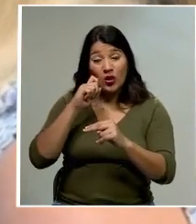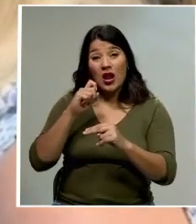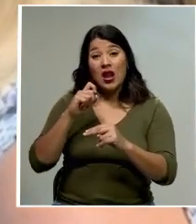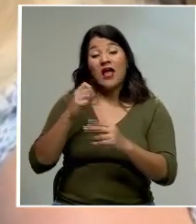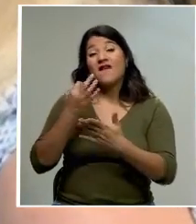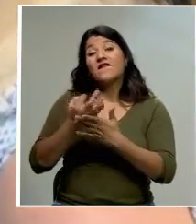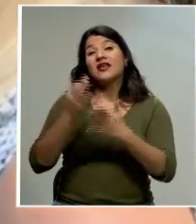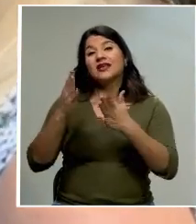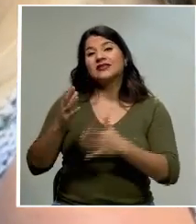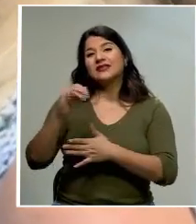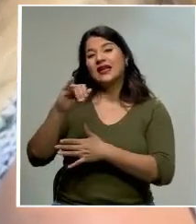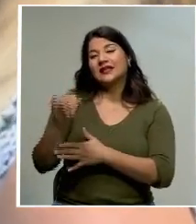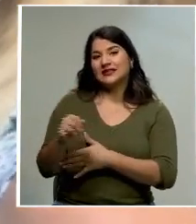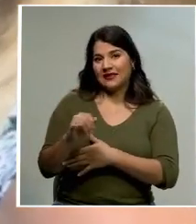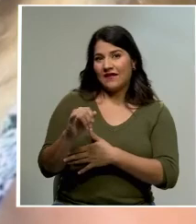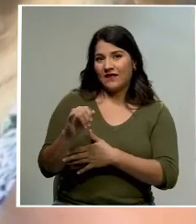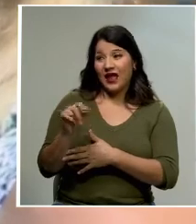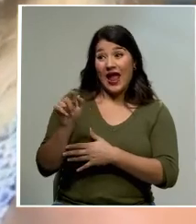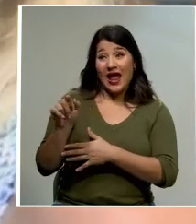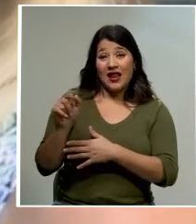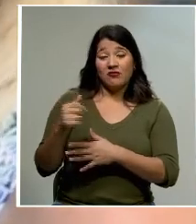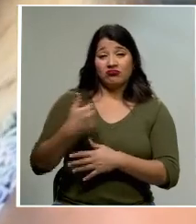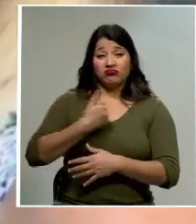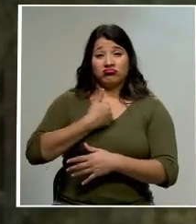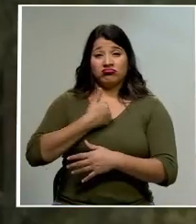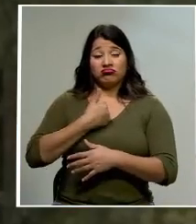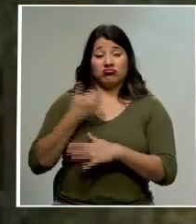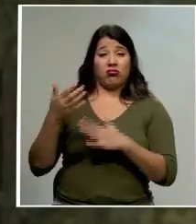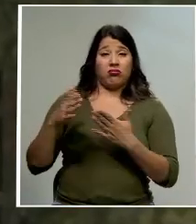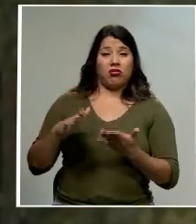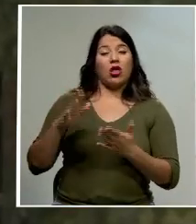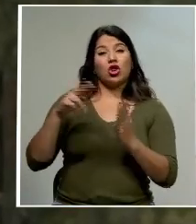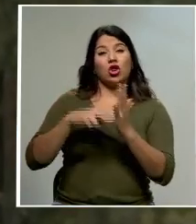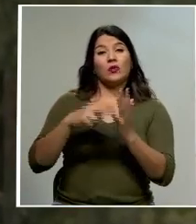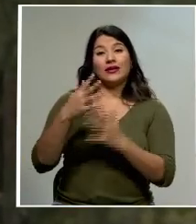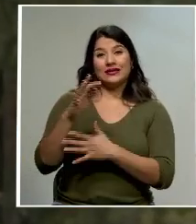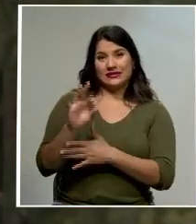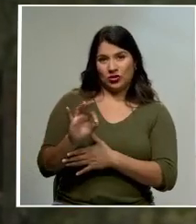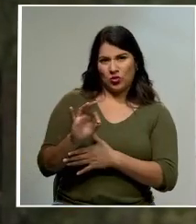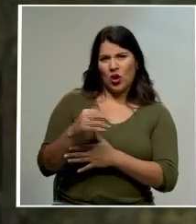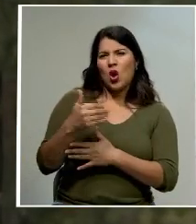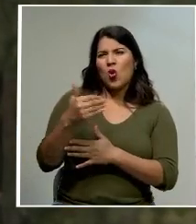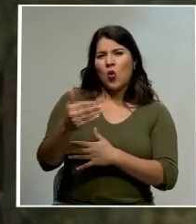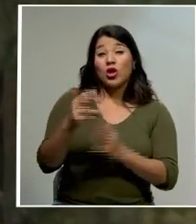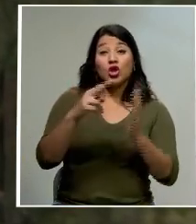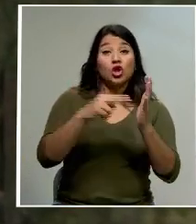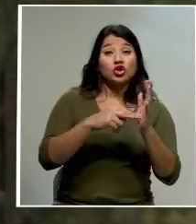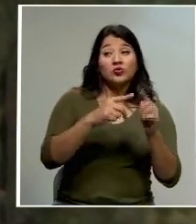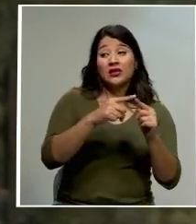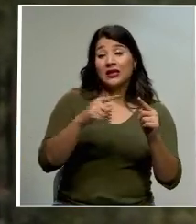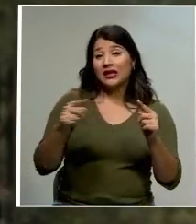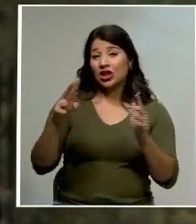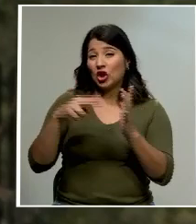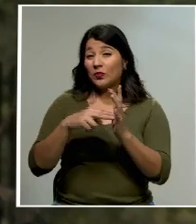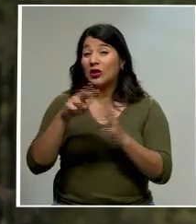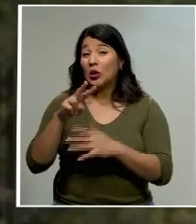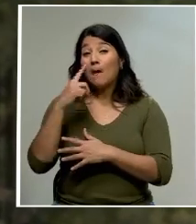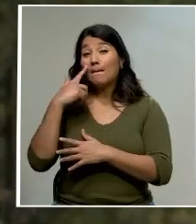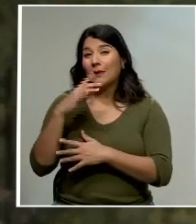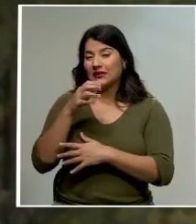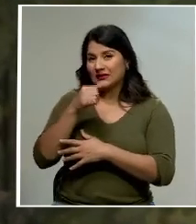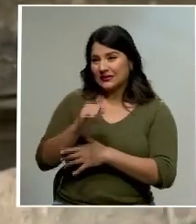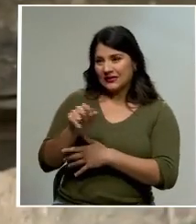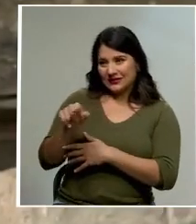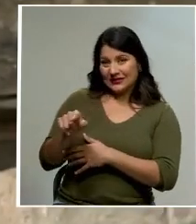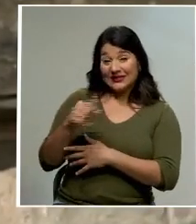de Manhattan en el verano boreal de 2019. Los hechos denunciados habrían ocurrido entre 2000 y 2002, cuando la denunciante